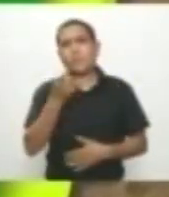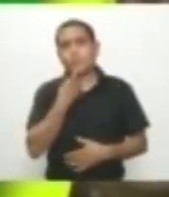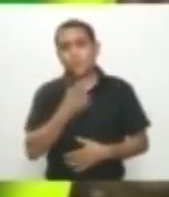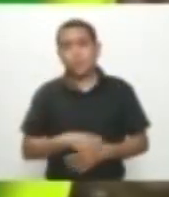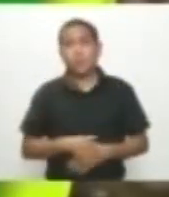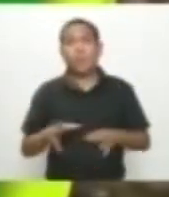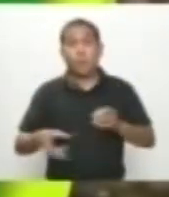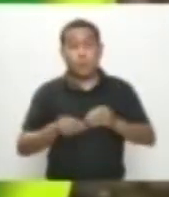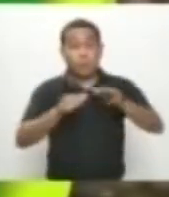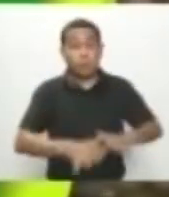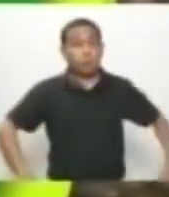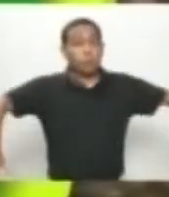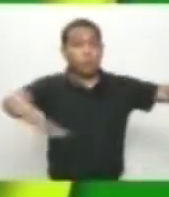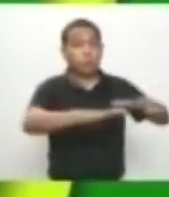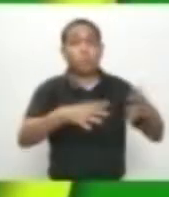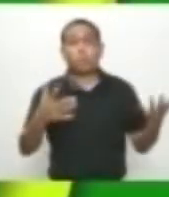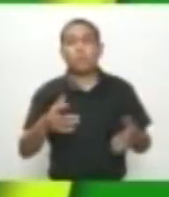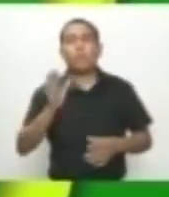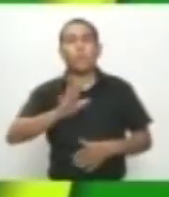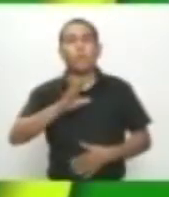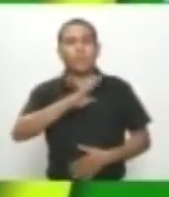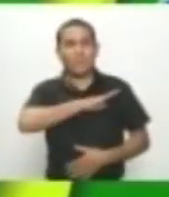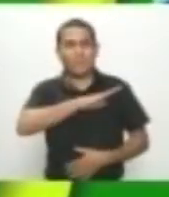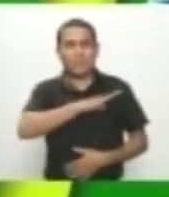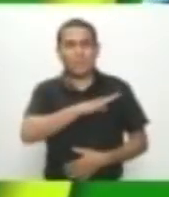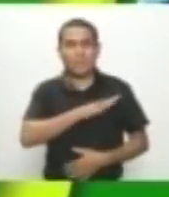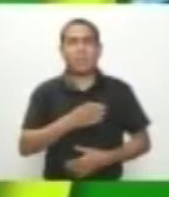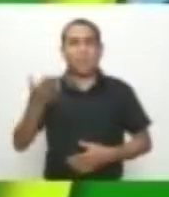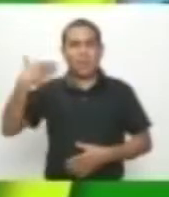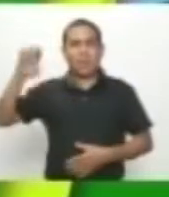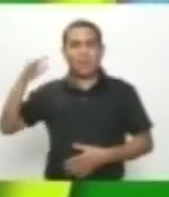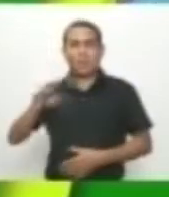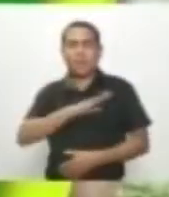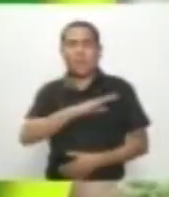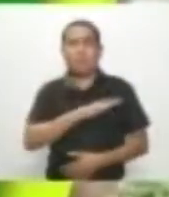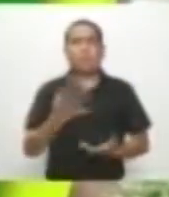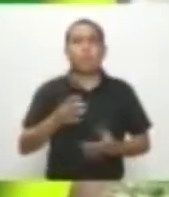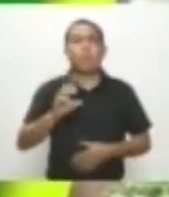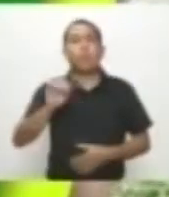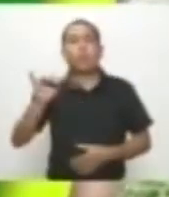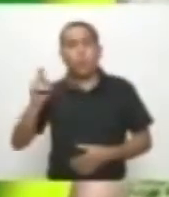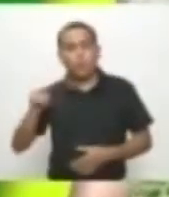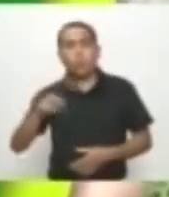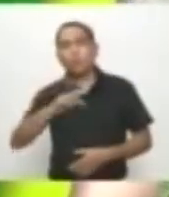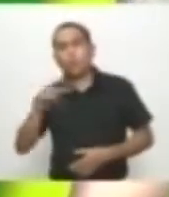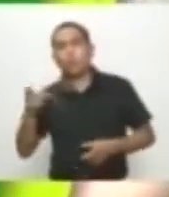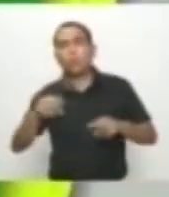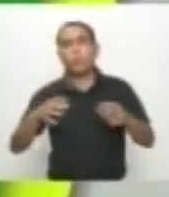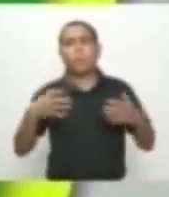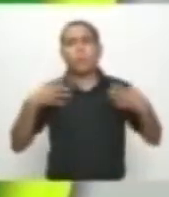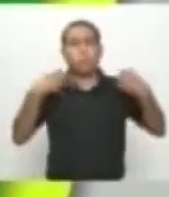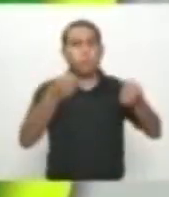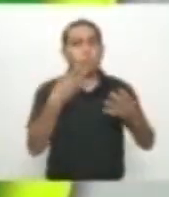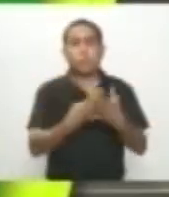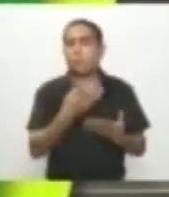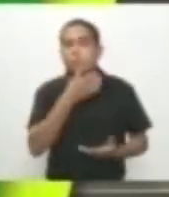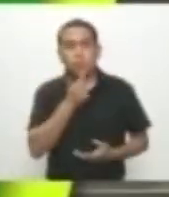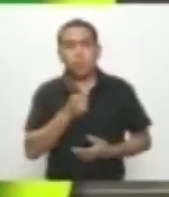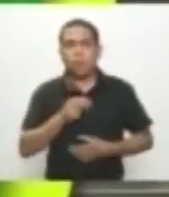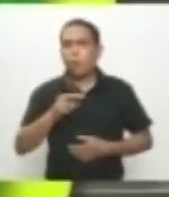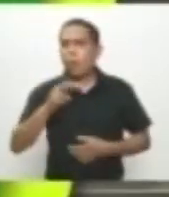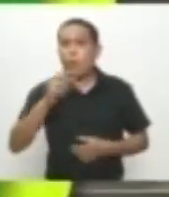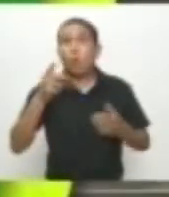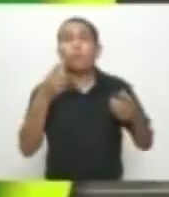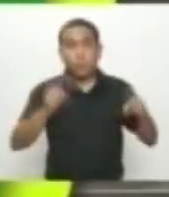lotes que tiene preso a los exalcaldes Hoyos y Honisberg por peculado en favor de terceros, ¿por qué no están implicados los terceros? ¿Qué